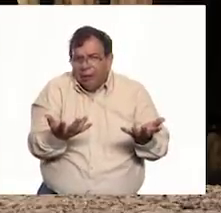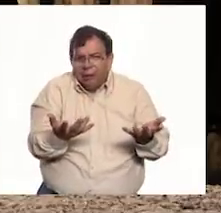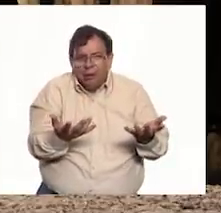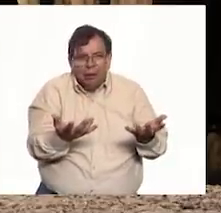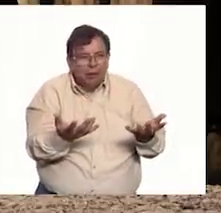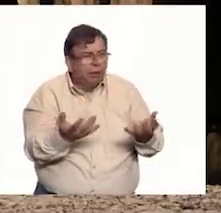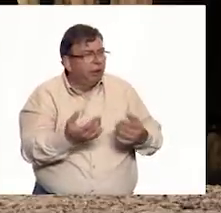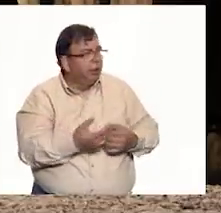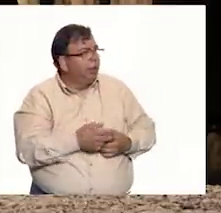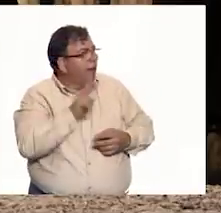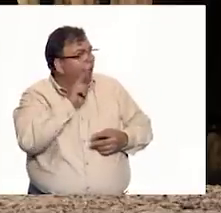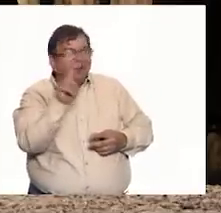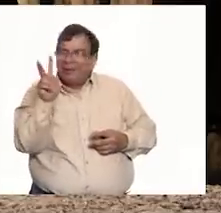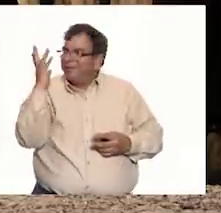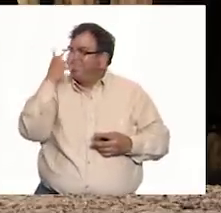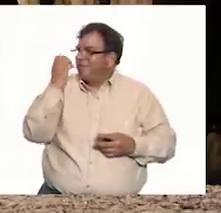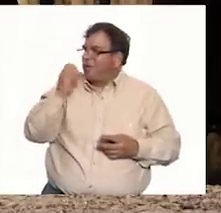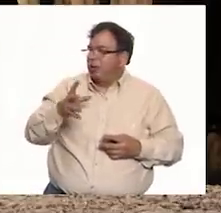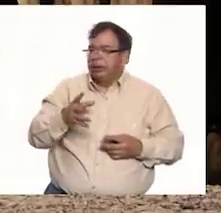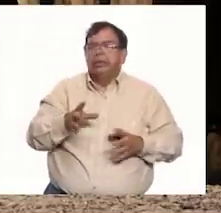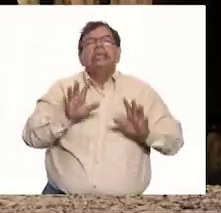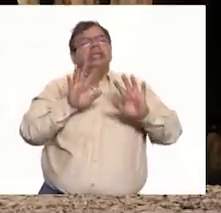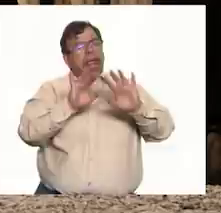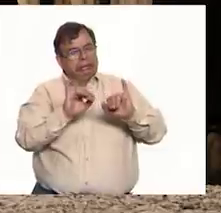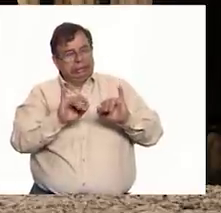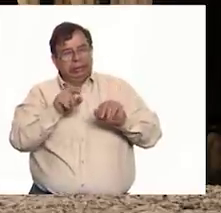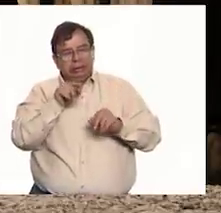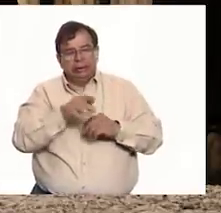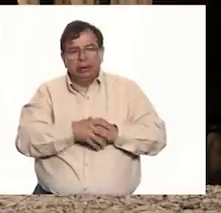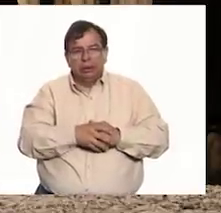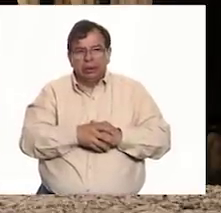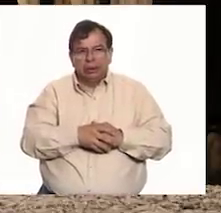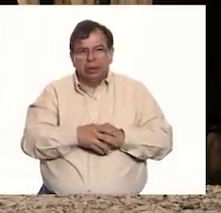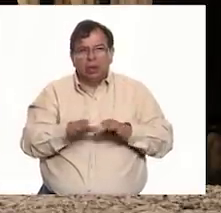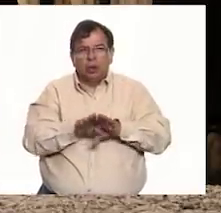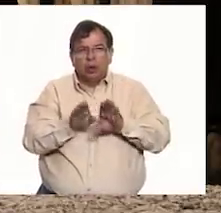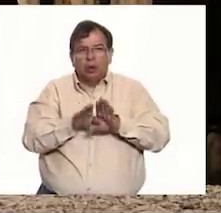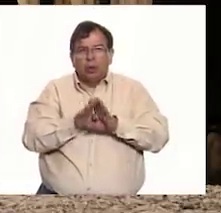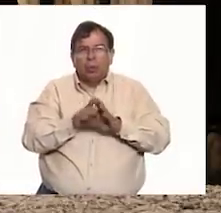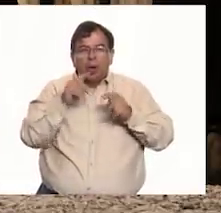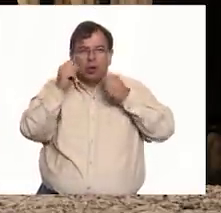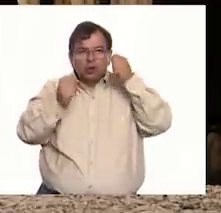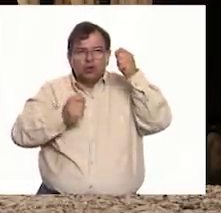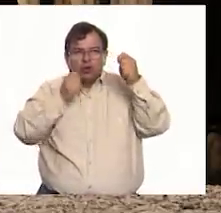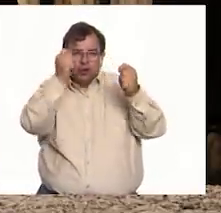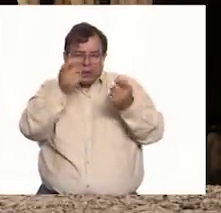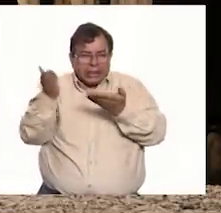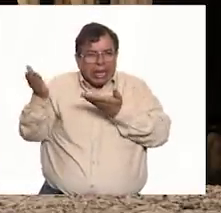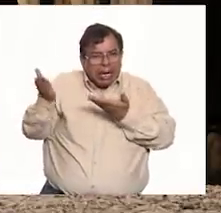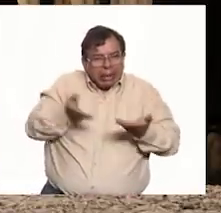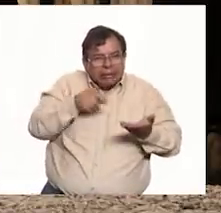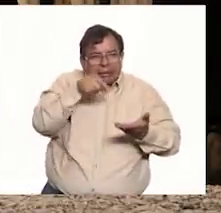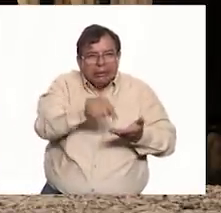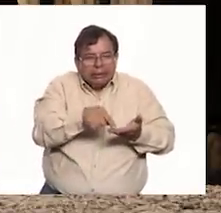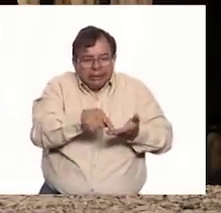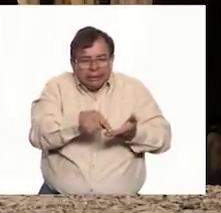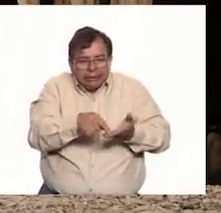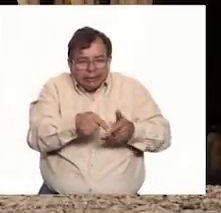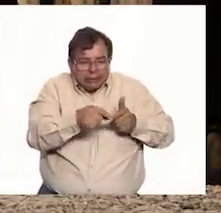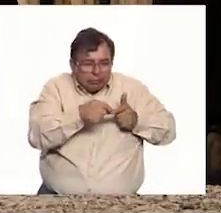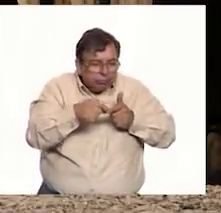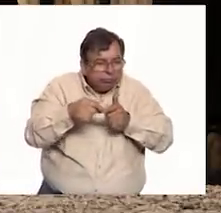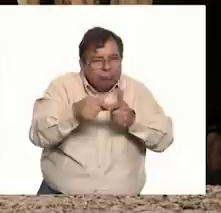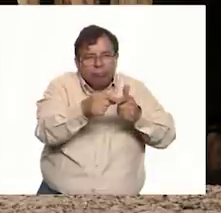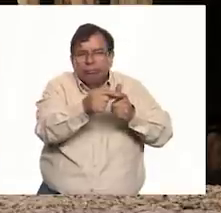lugar, Larisa. ¿Sí? Es parte de lo que se hace en la llegada de turistas. Es lo que ha dado a esta ruta